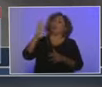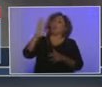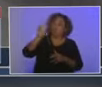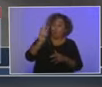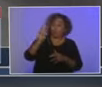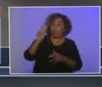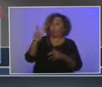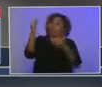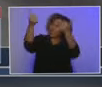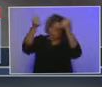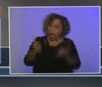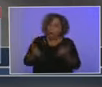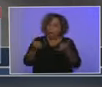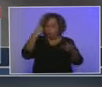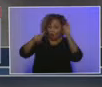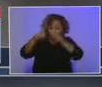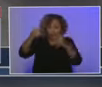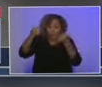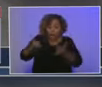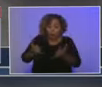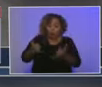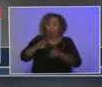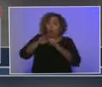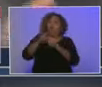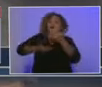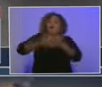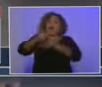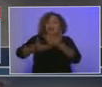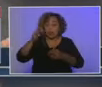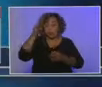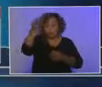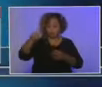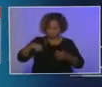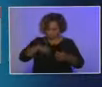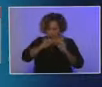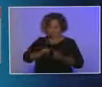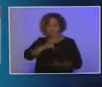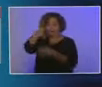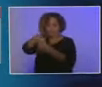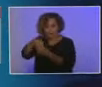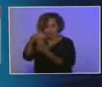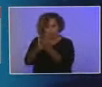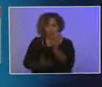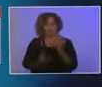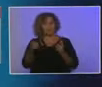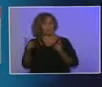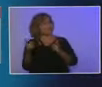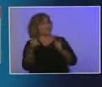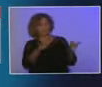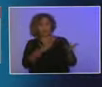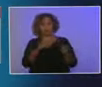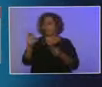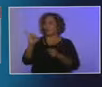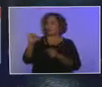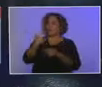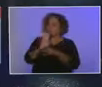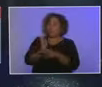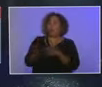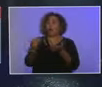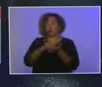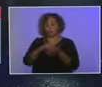ahora se hagan esos acuerdos colaborativos para que los municipios podamos entrar en buena ley. Una película, personal municipal. Una película que se